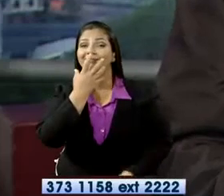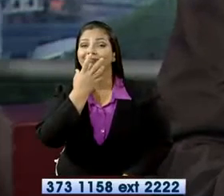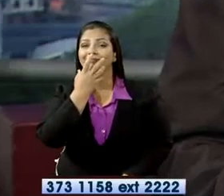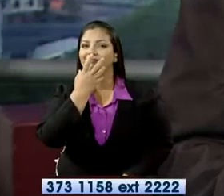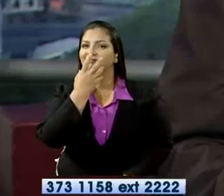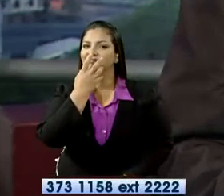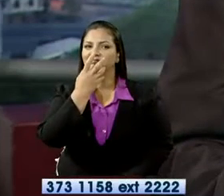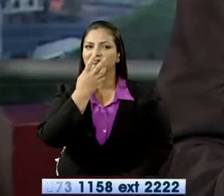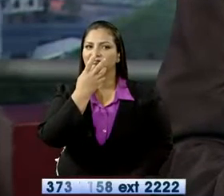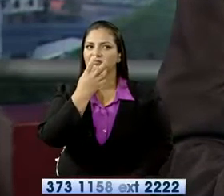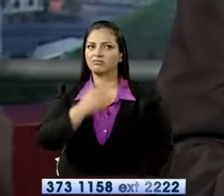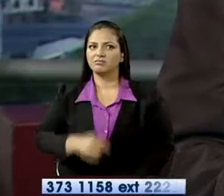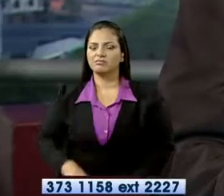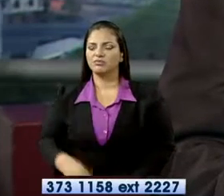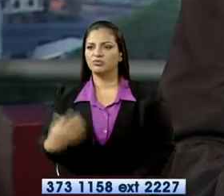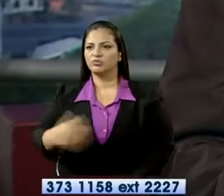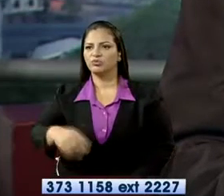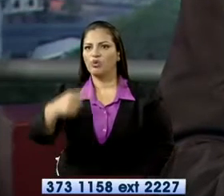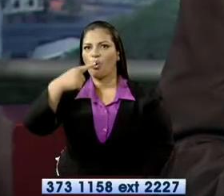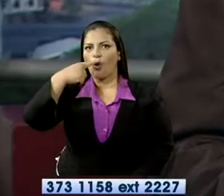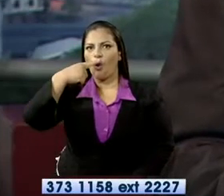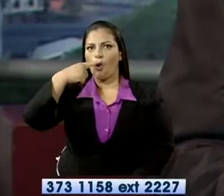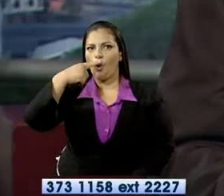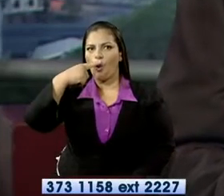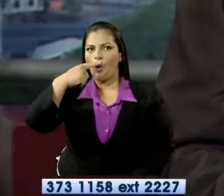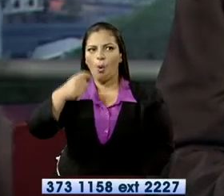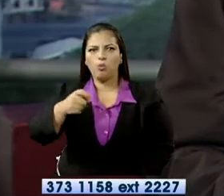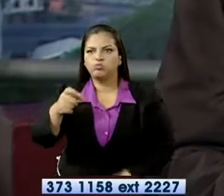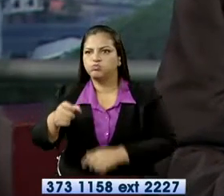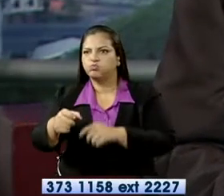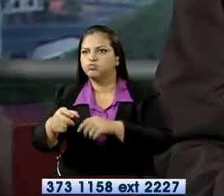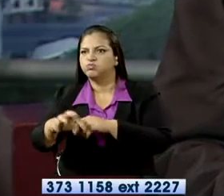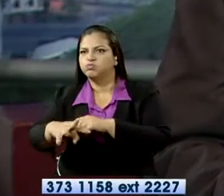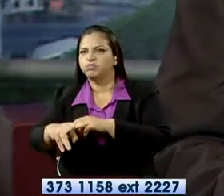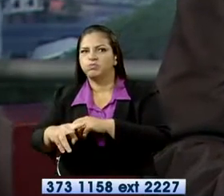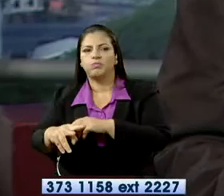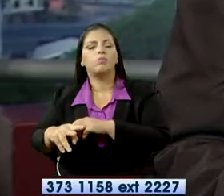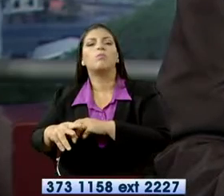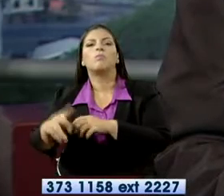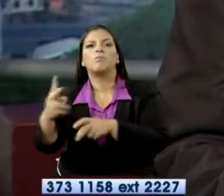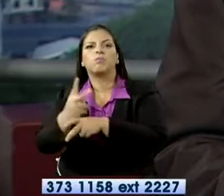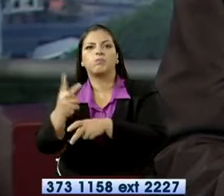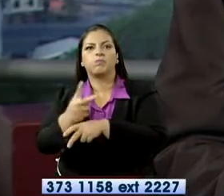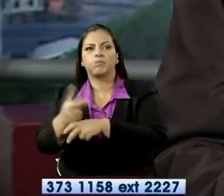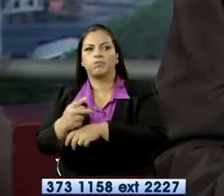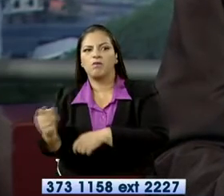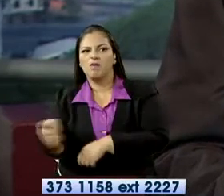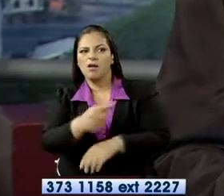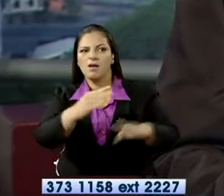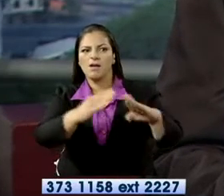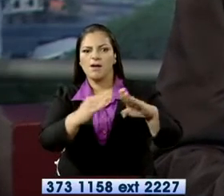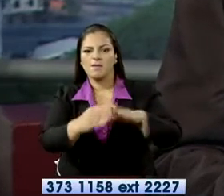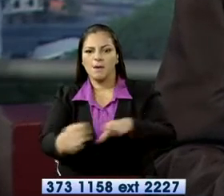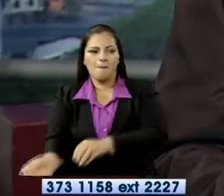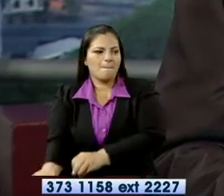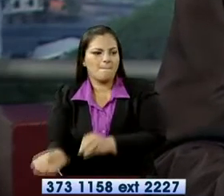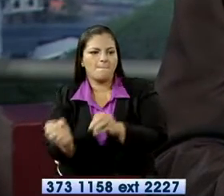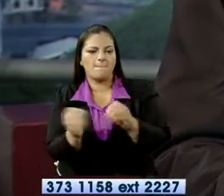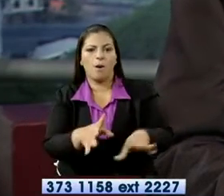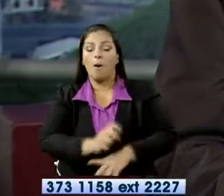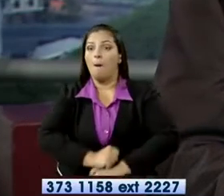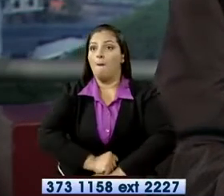Sujetos lanzan artefacto explosivo en el portal de una vivienda ubicada en el centro de Guayaquil. La Policía Nacional se